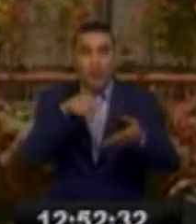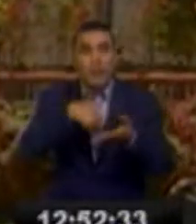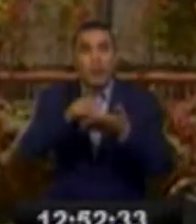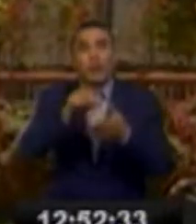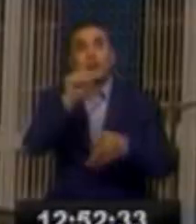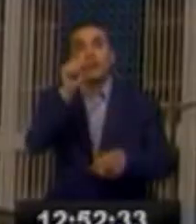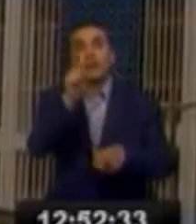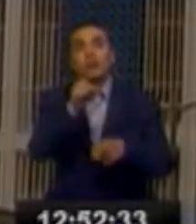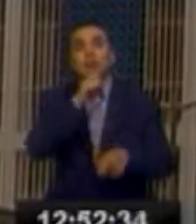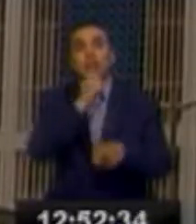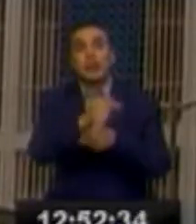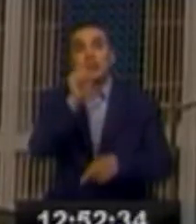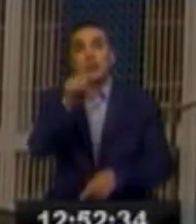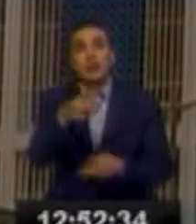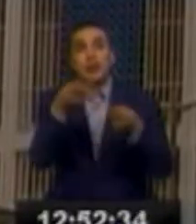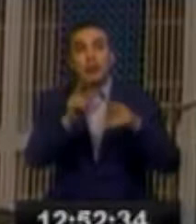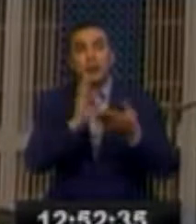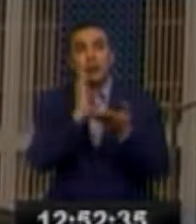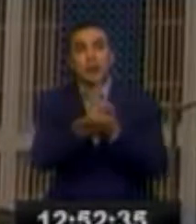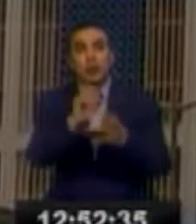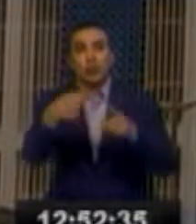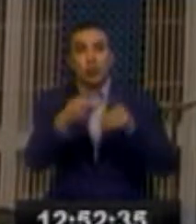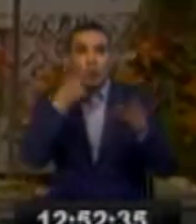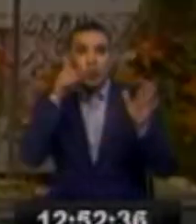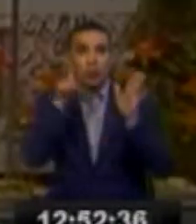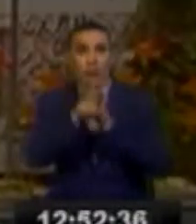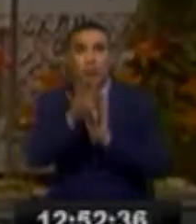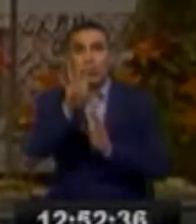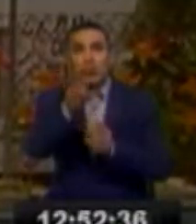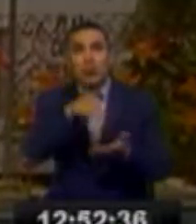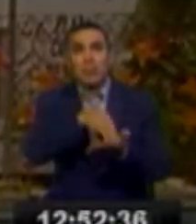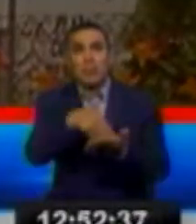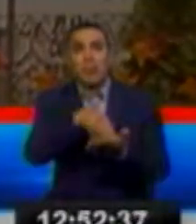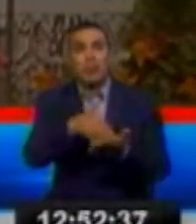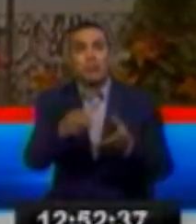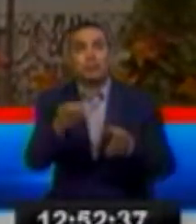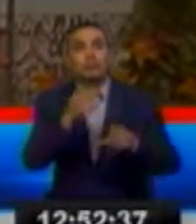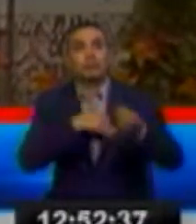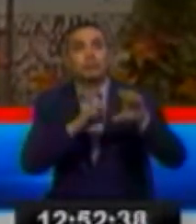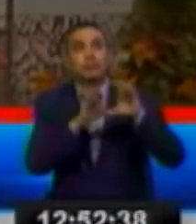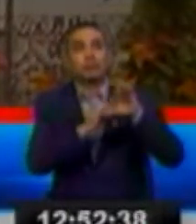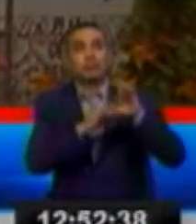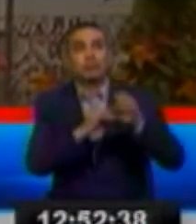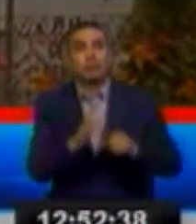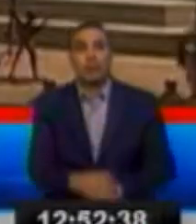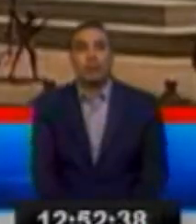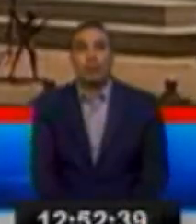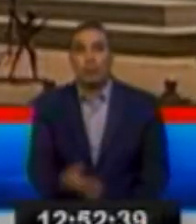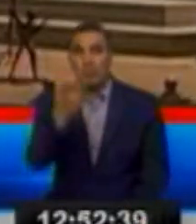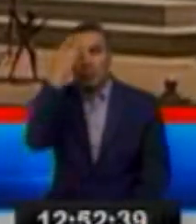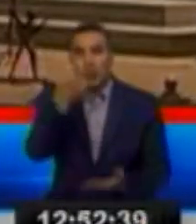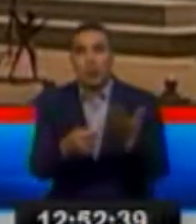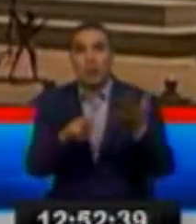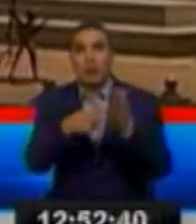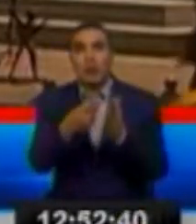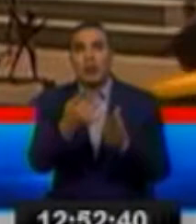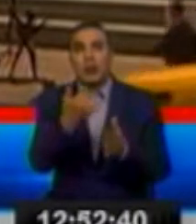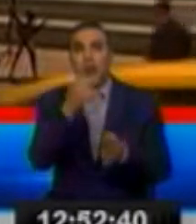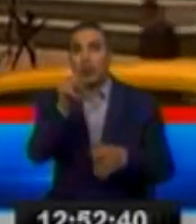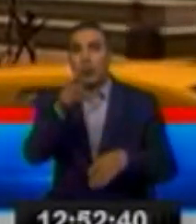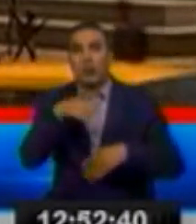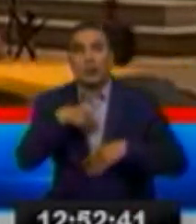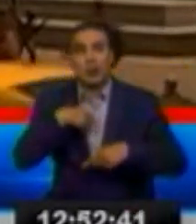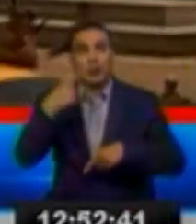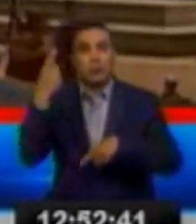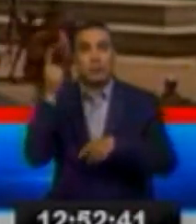firma y toma de versión tras denunciar a los 4 miembros del Consejo de Participación por presunto delito de desacato.